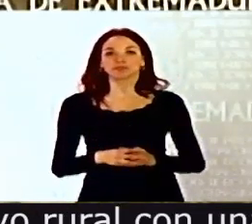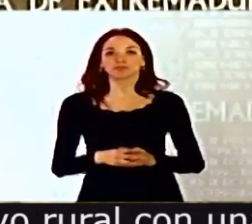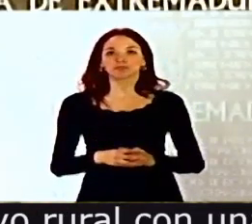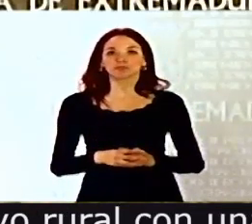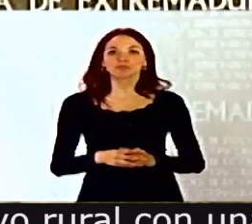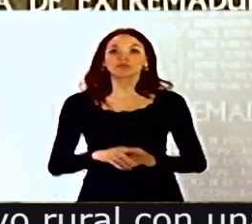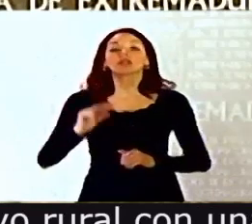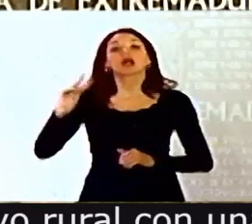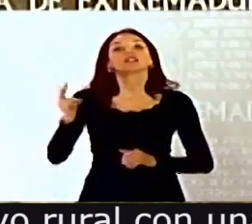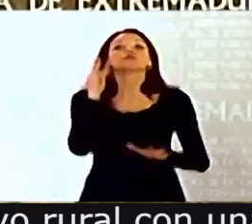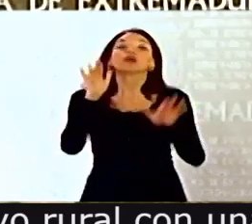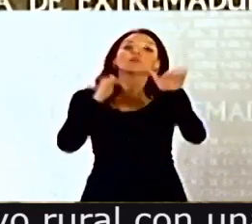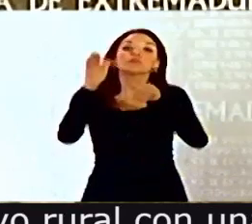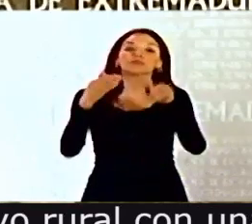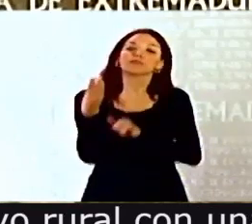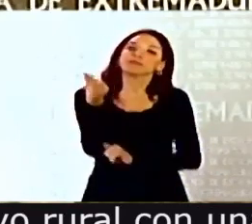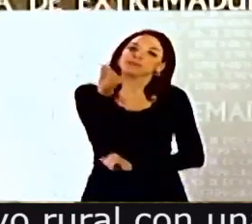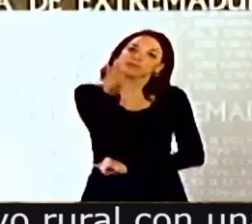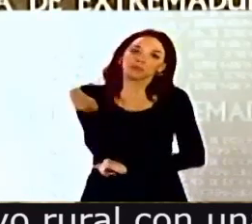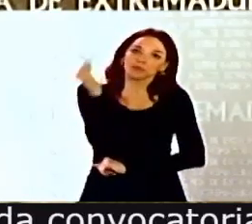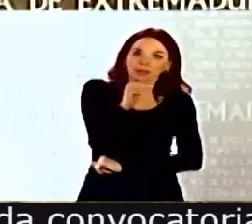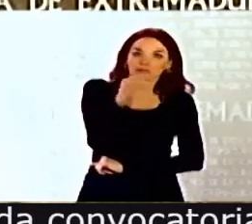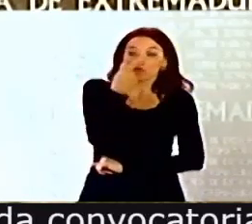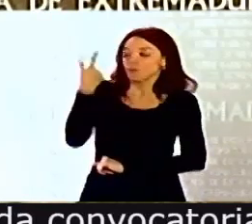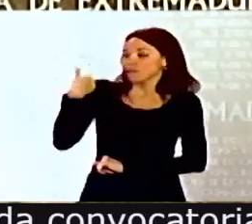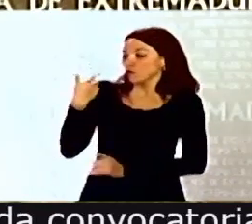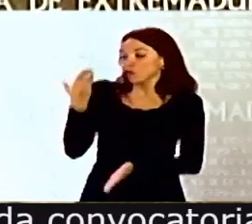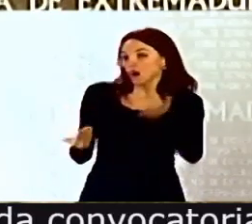esta segunda convocatoria hemos incrementado 1 millón respecto del año